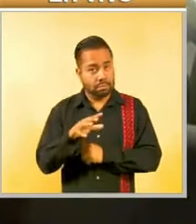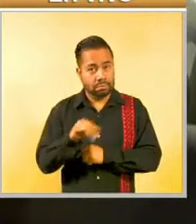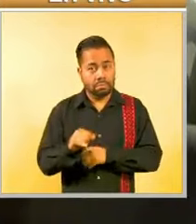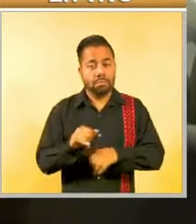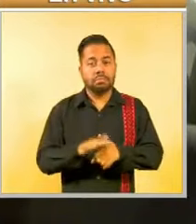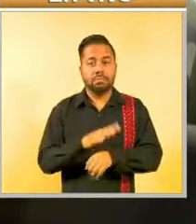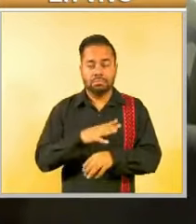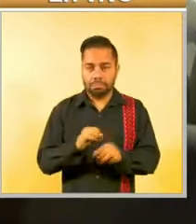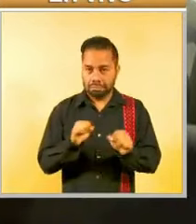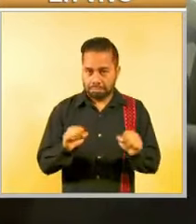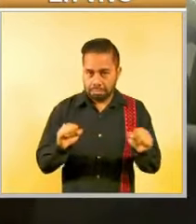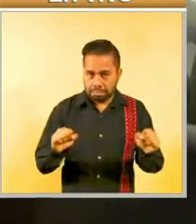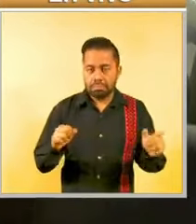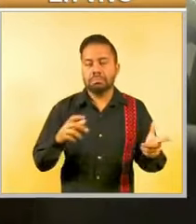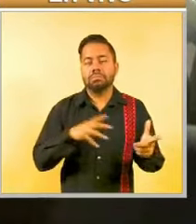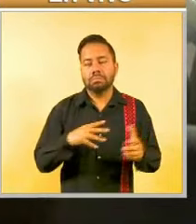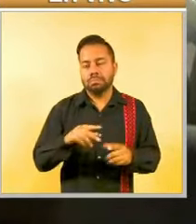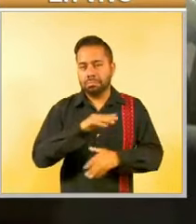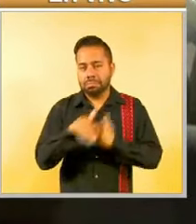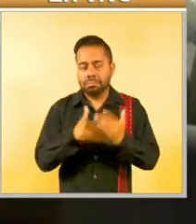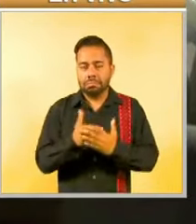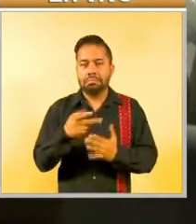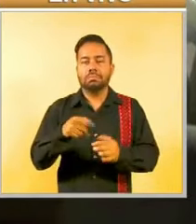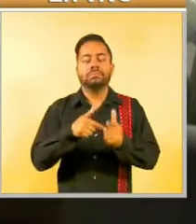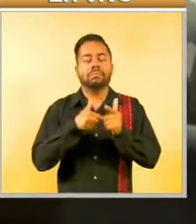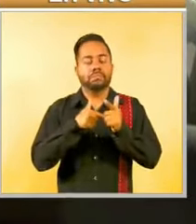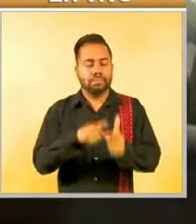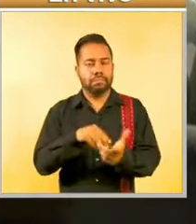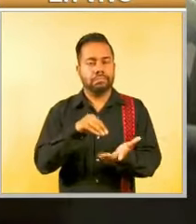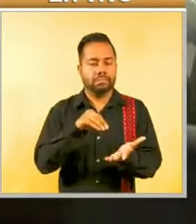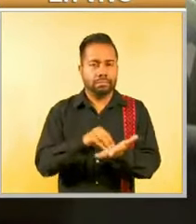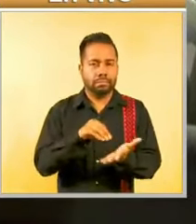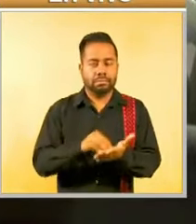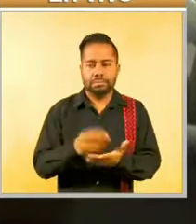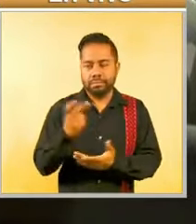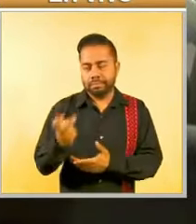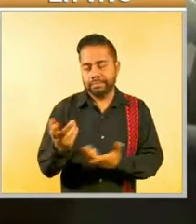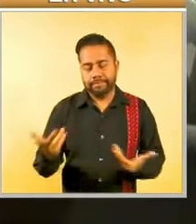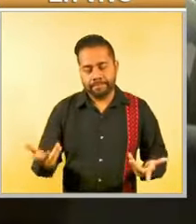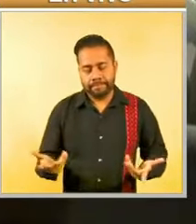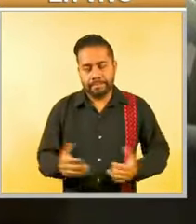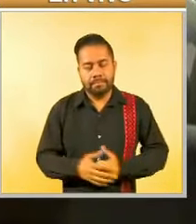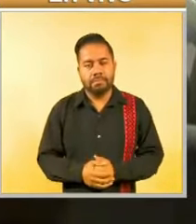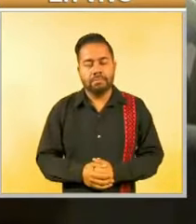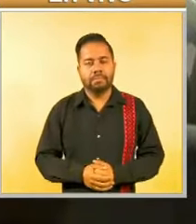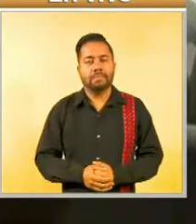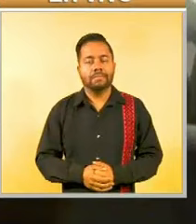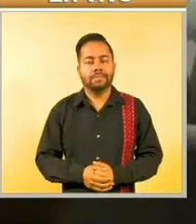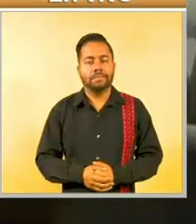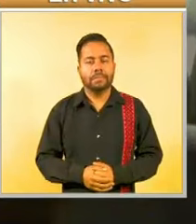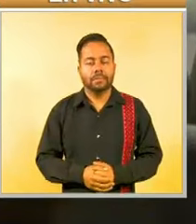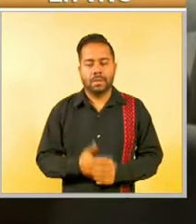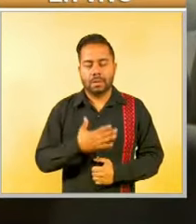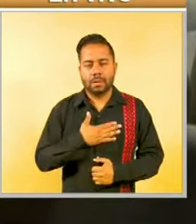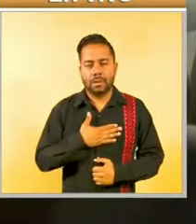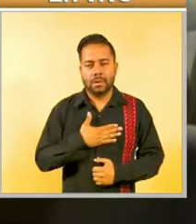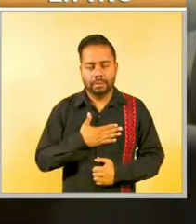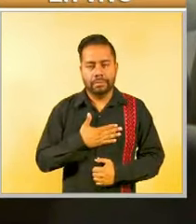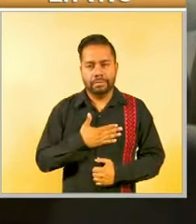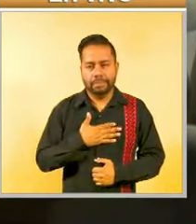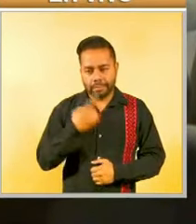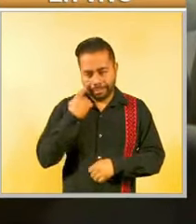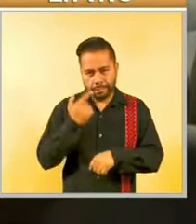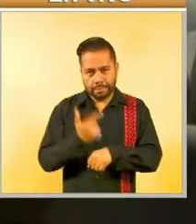hay seguridad hay todo pero sigue apareciendo esta situación allá y sobre todo digo su servidor aprendió así